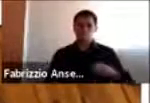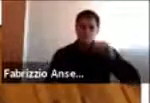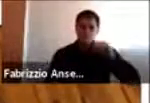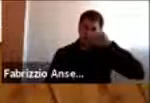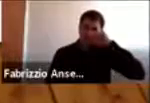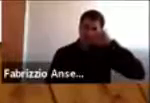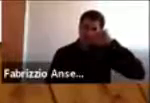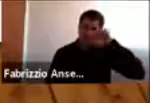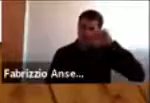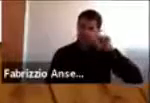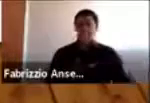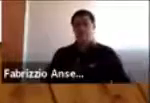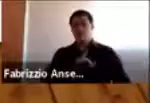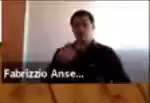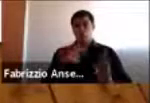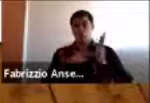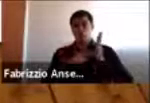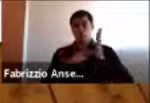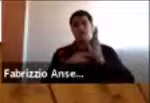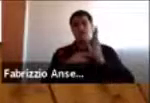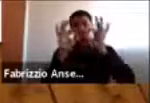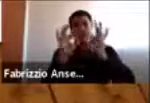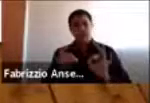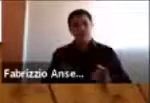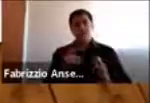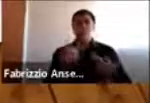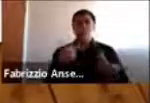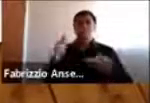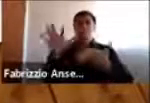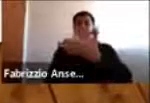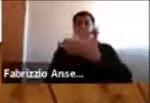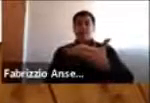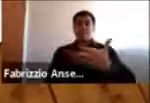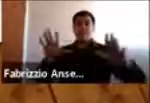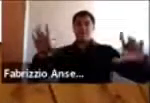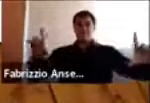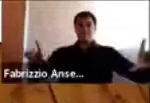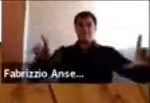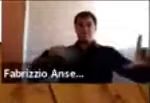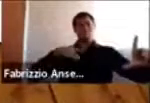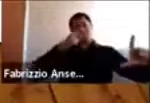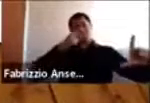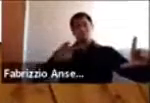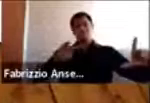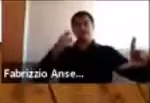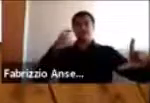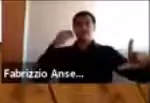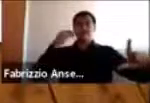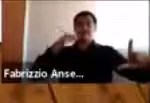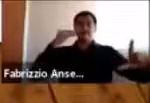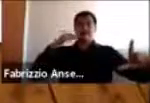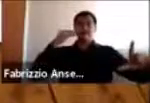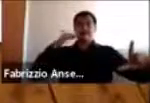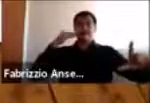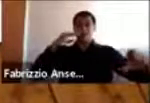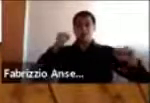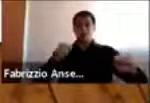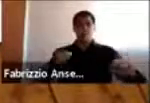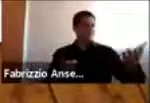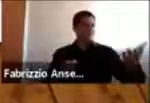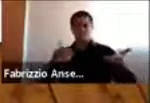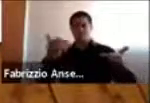detalle de esto entonces así es como se ve entonces el mapa en general al niño se le ofrecen tres posibilidades de juego que